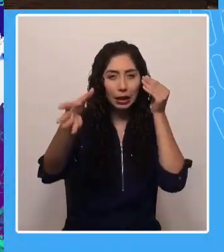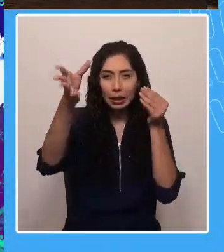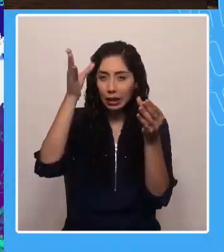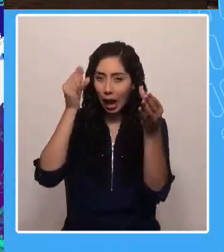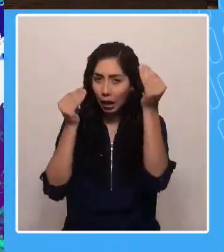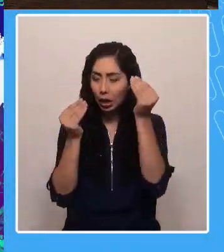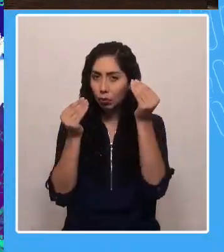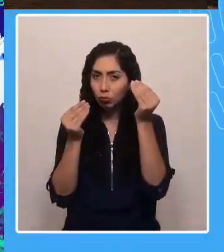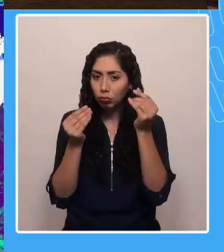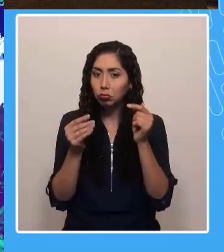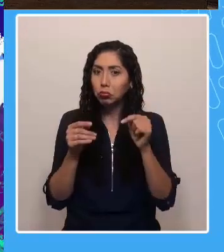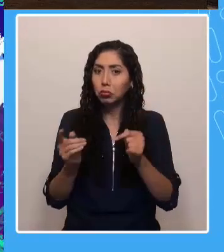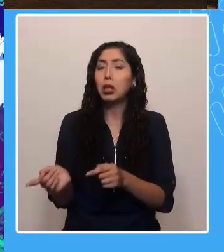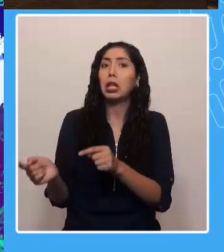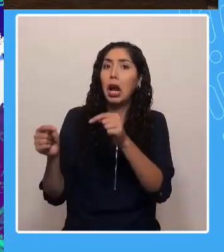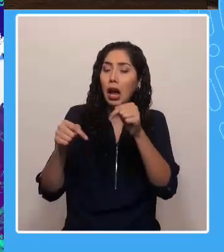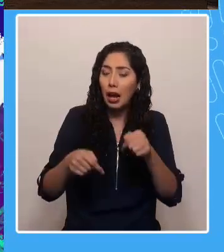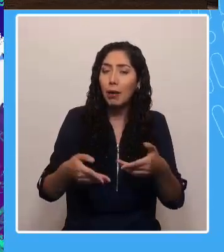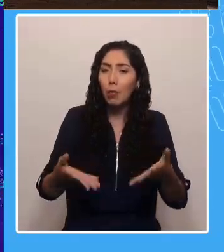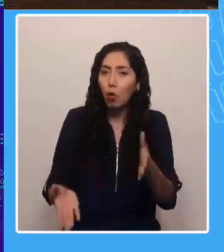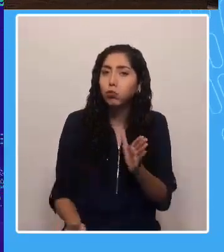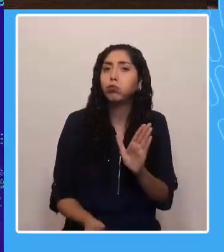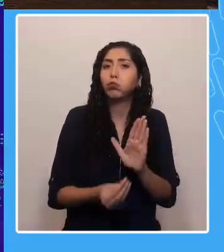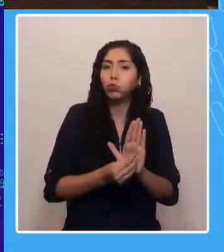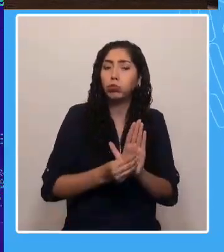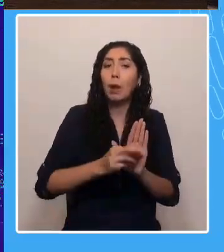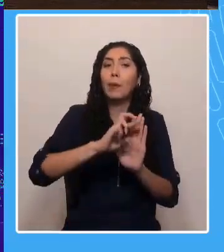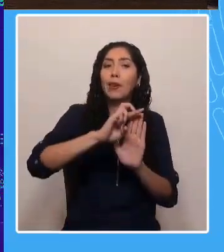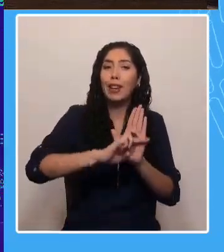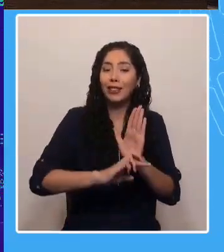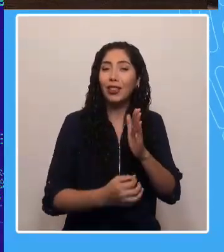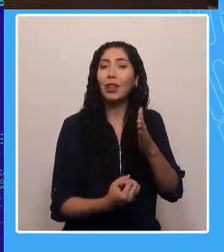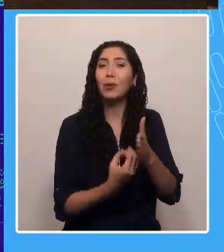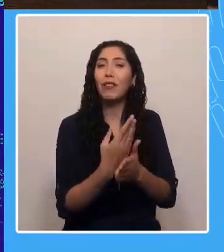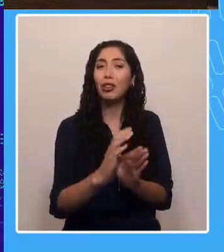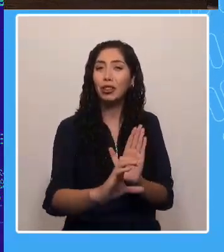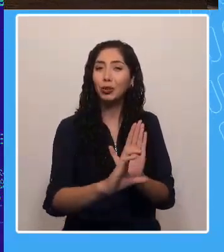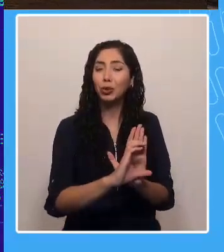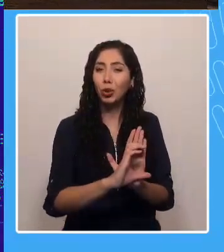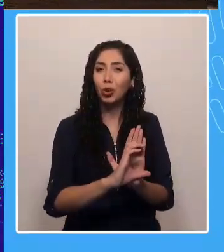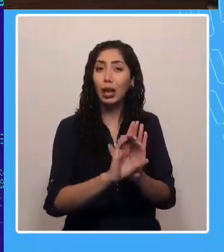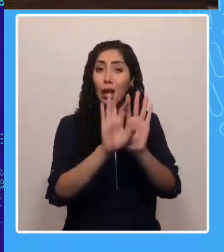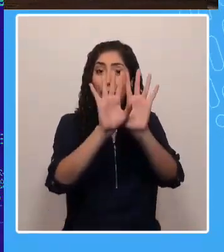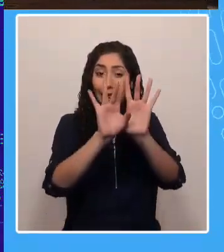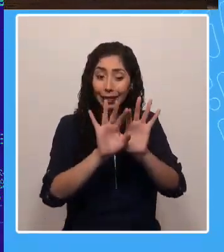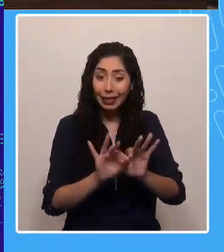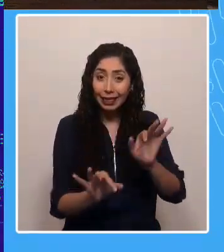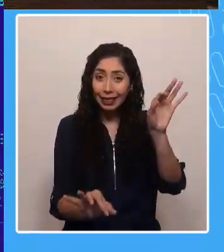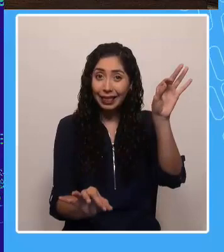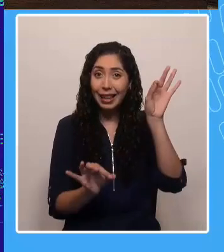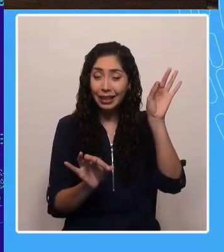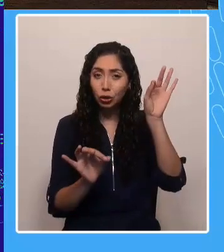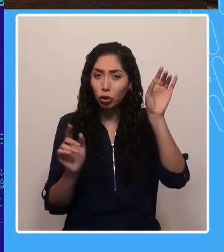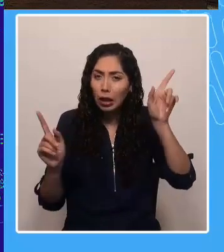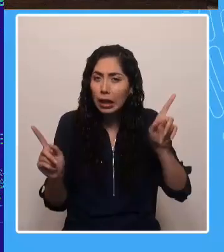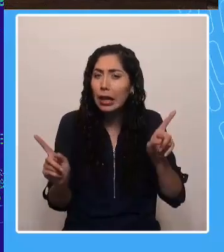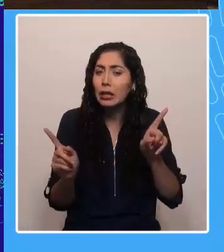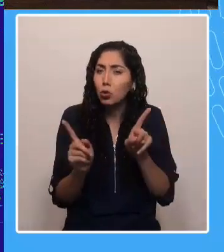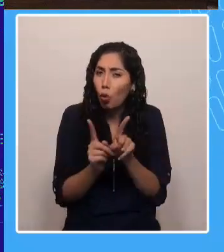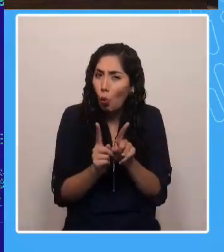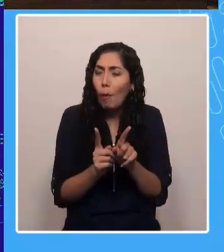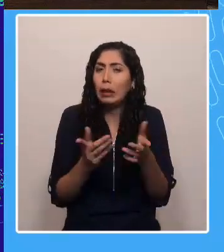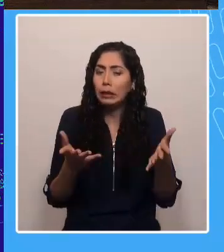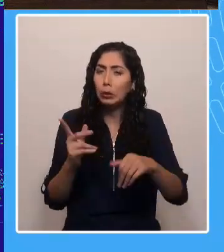traemos para ser parte del proyecto de nueva Constitución textos que sintetizan largas jornadas